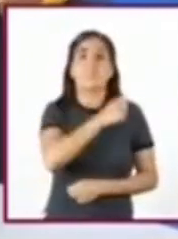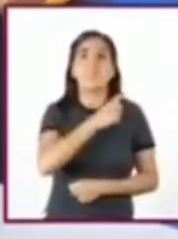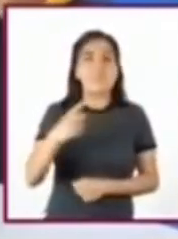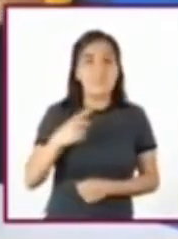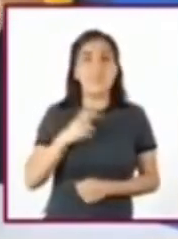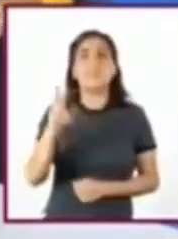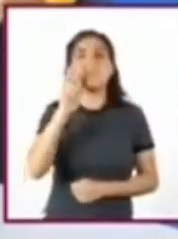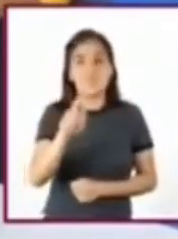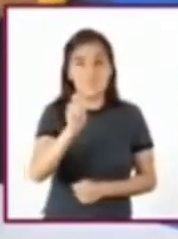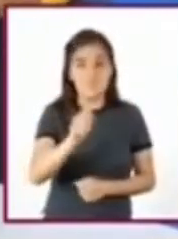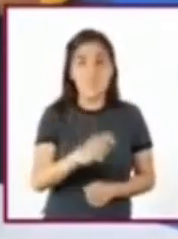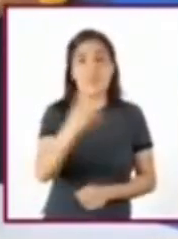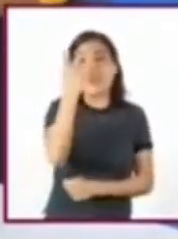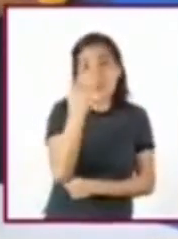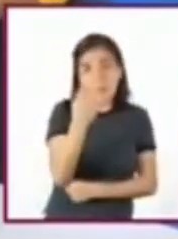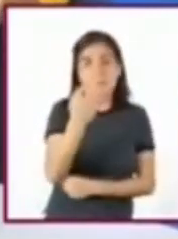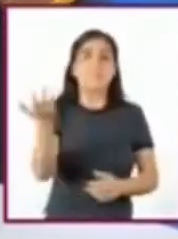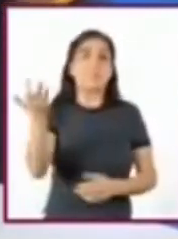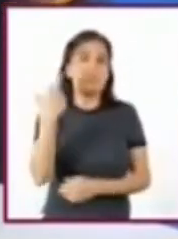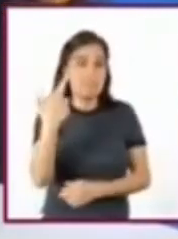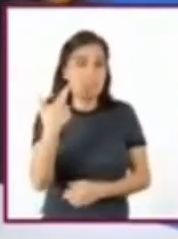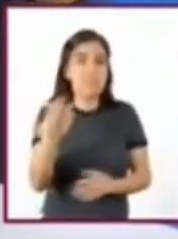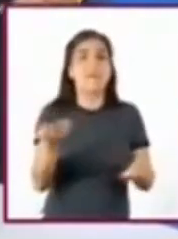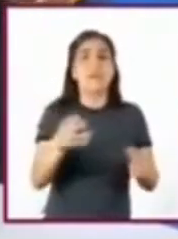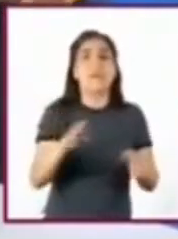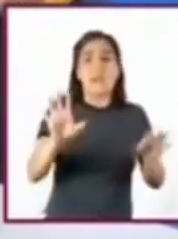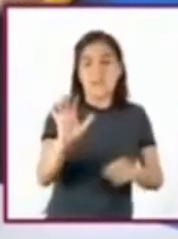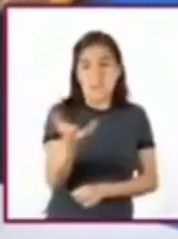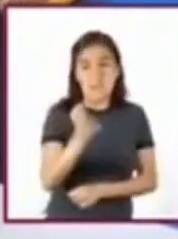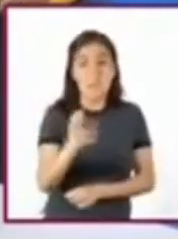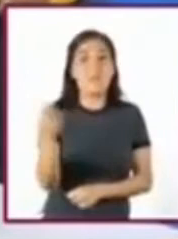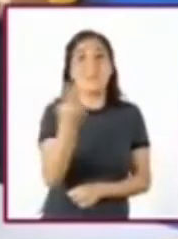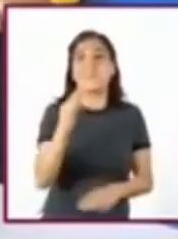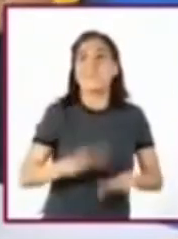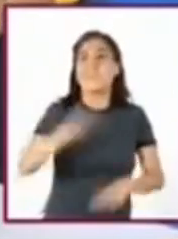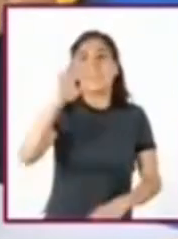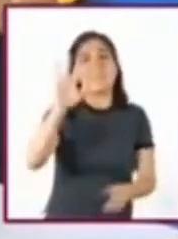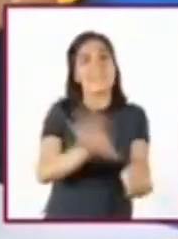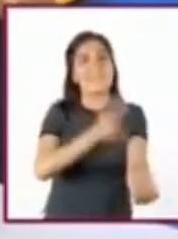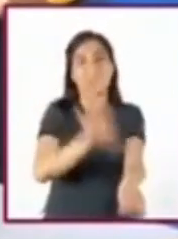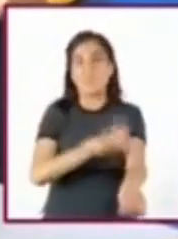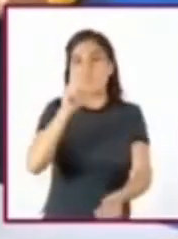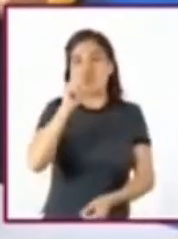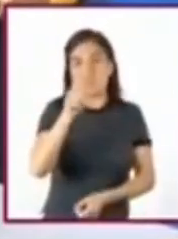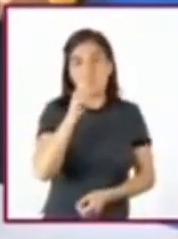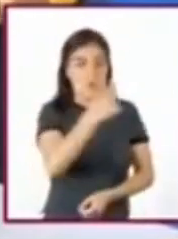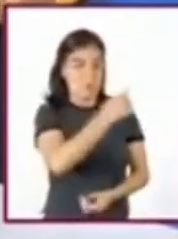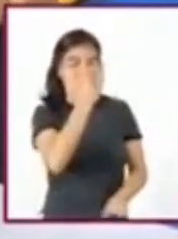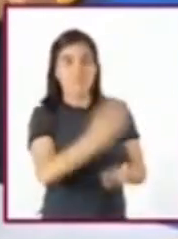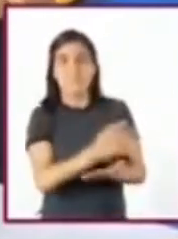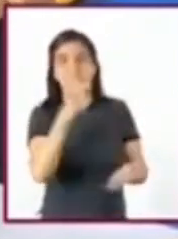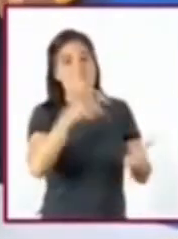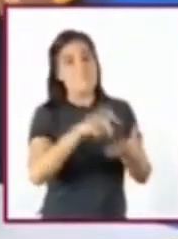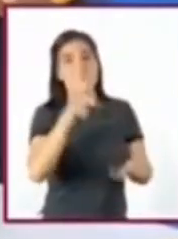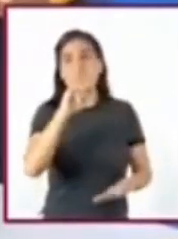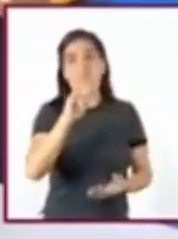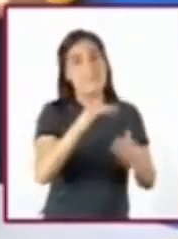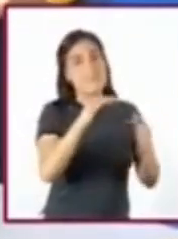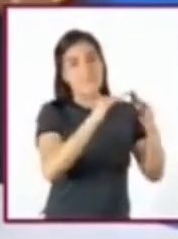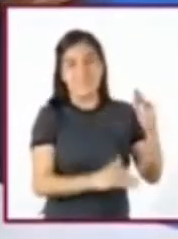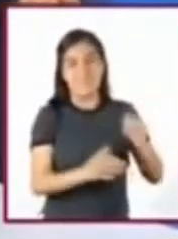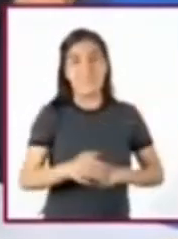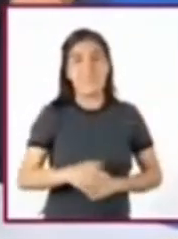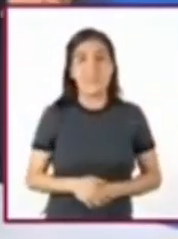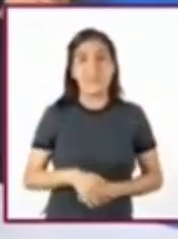considerar que los aparatos que utilizamos en casa necesitan más energía eléctrica que la que nos da una batería, además de que